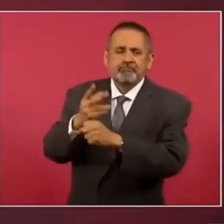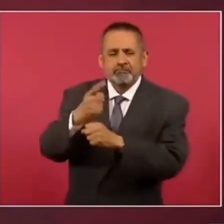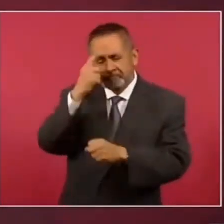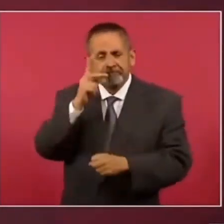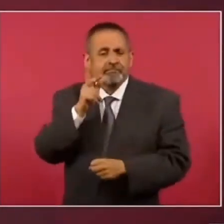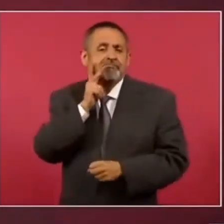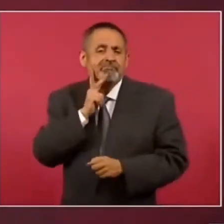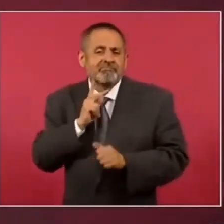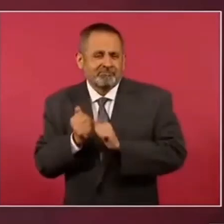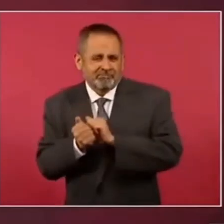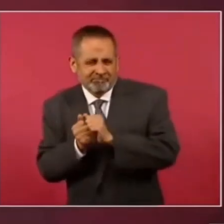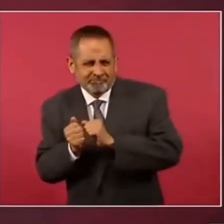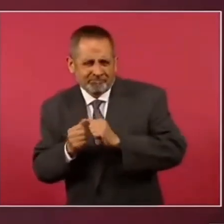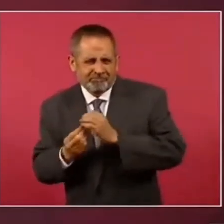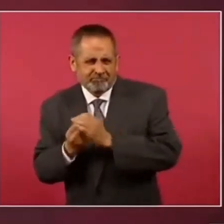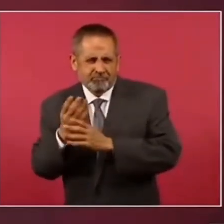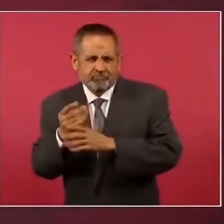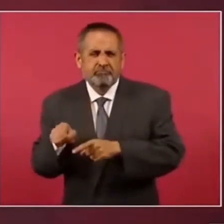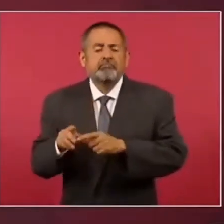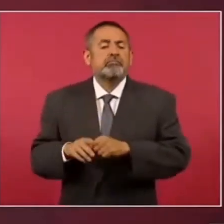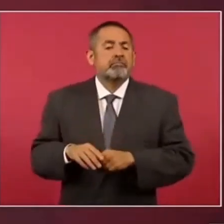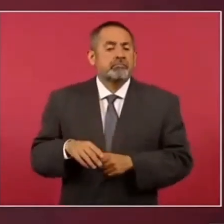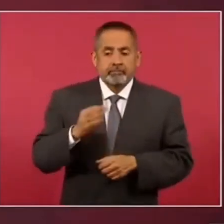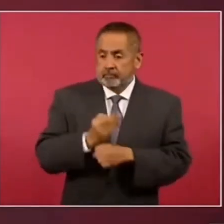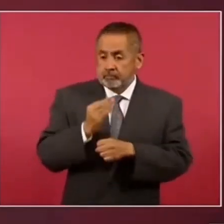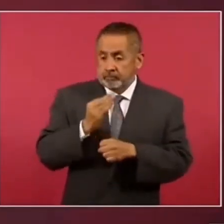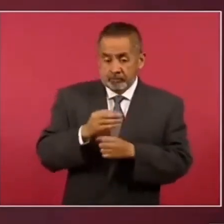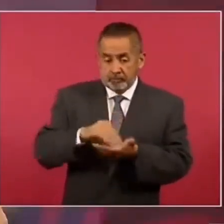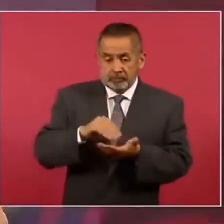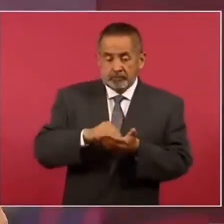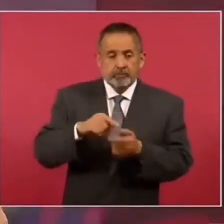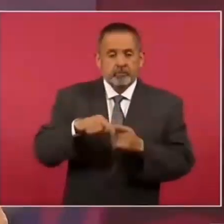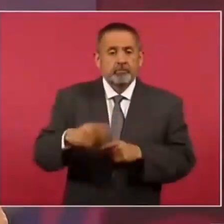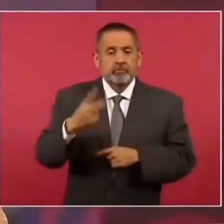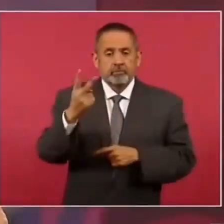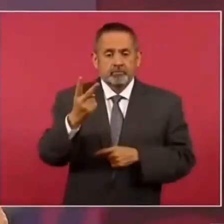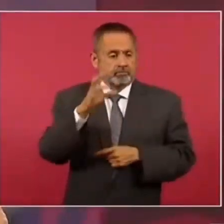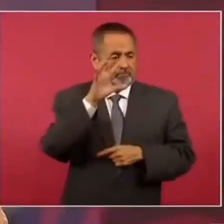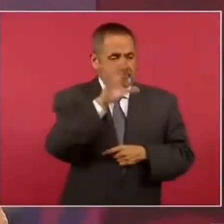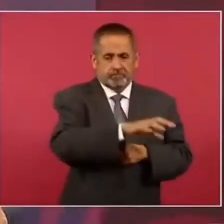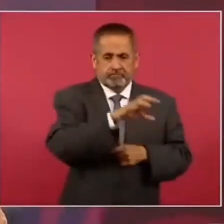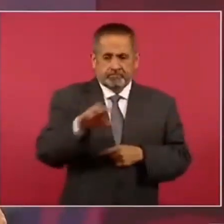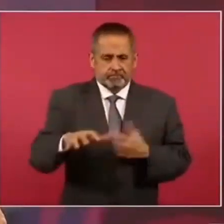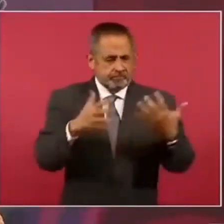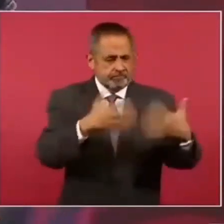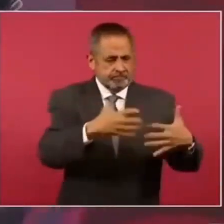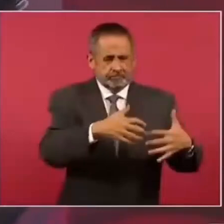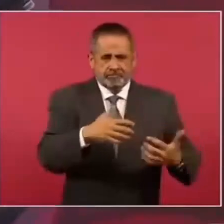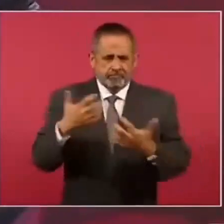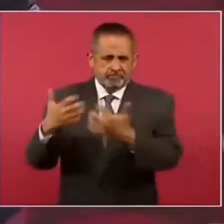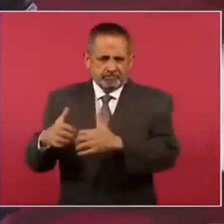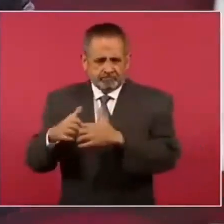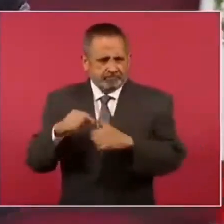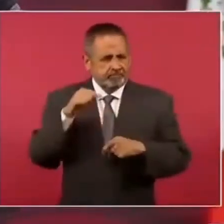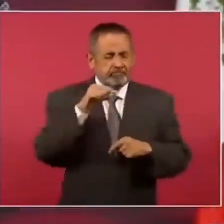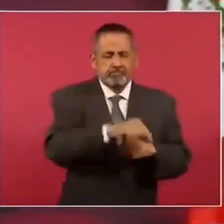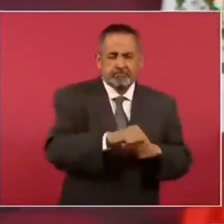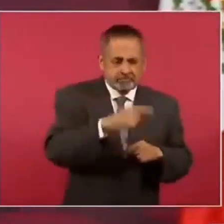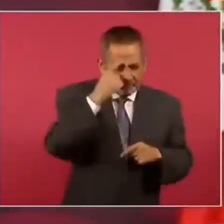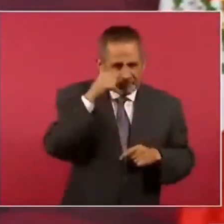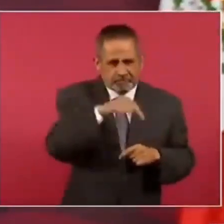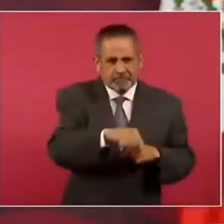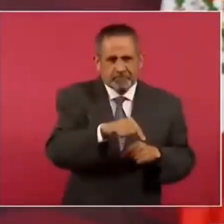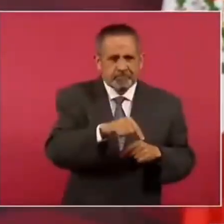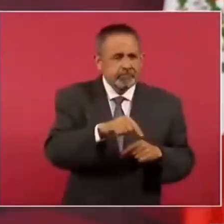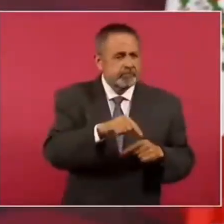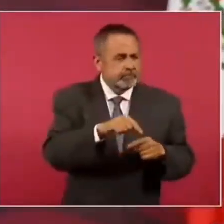estamos construyendo 2 plantas coquizadoras para convertir el combustible